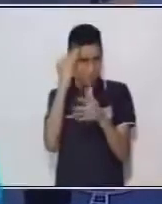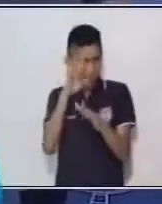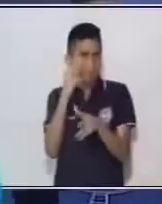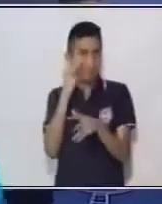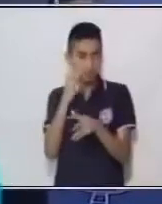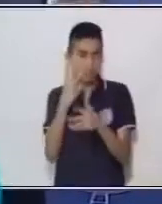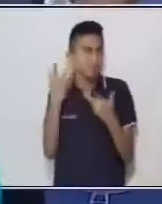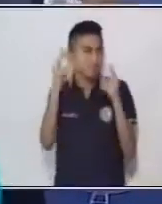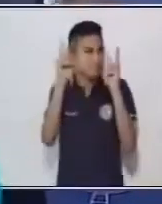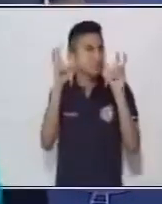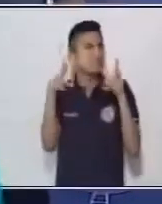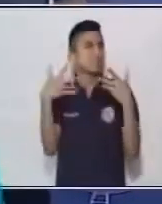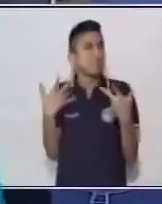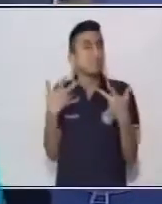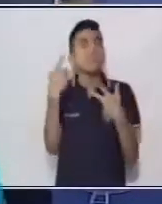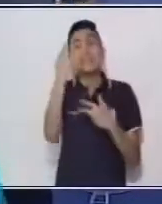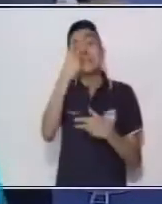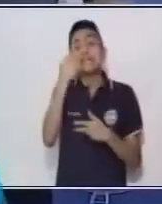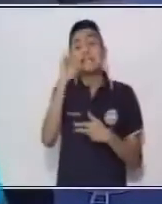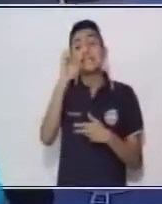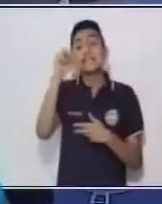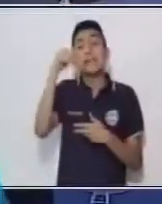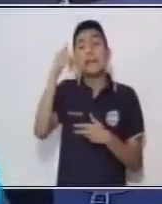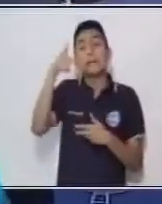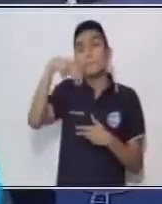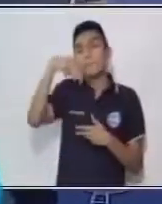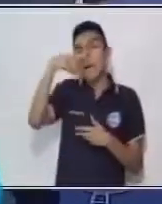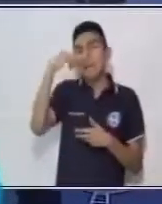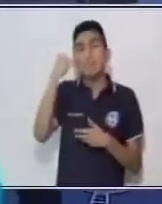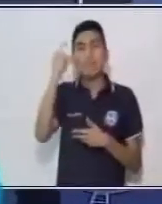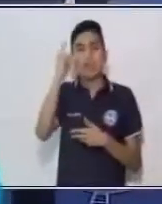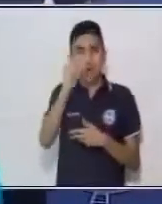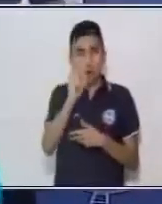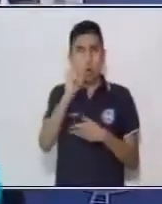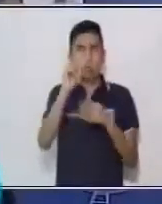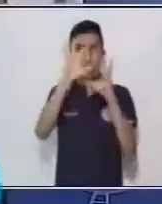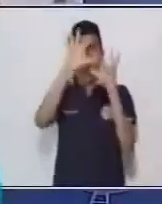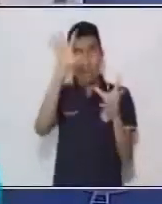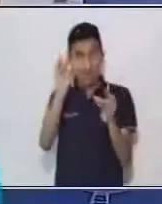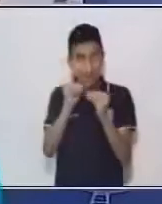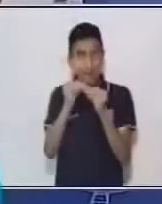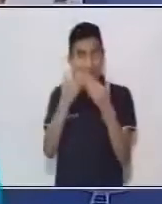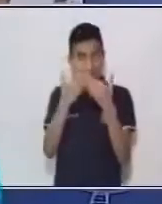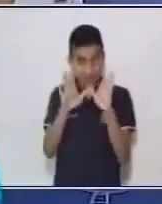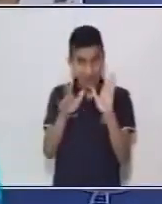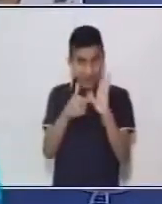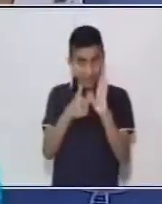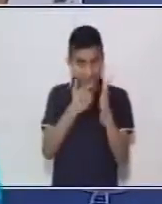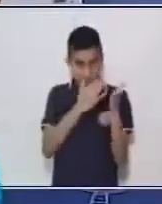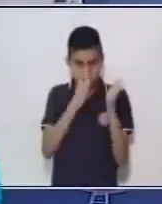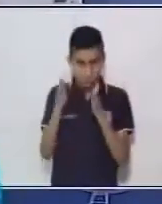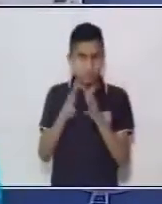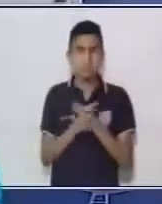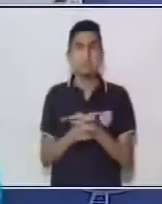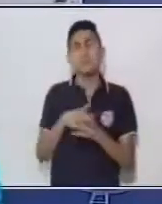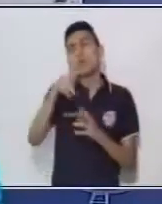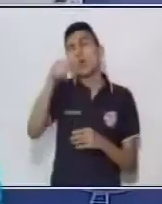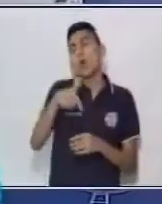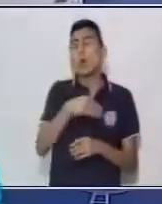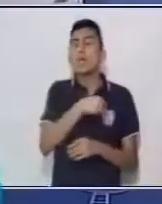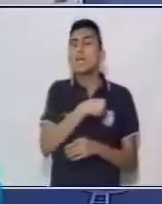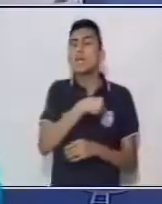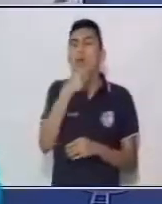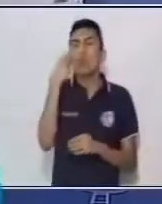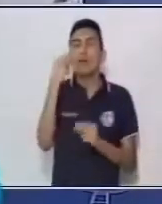desde el punto de vista semántico y morfológico. Y hoy entonces vamos a ver los accidentes